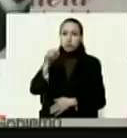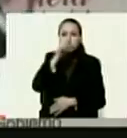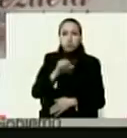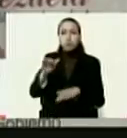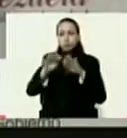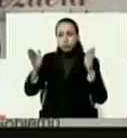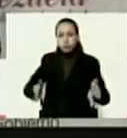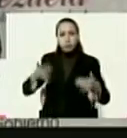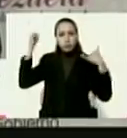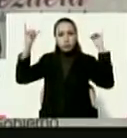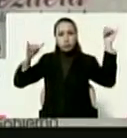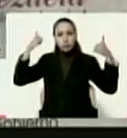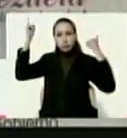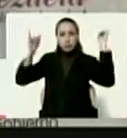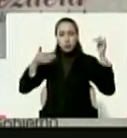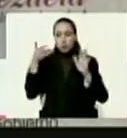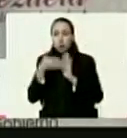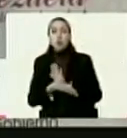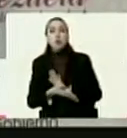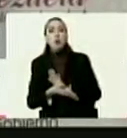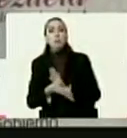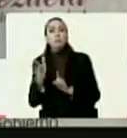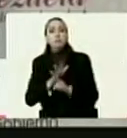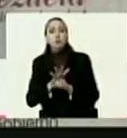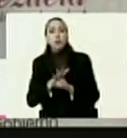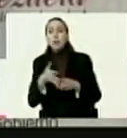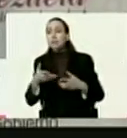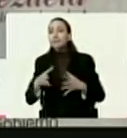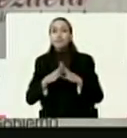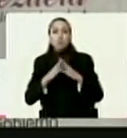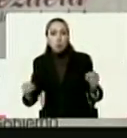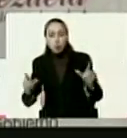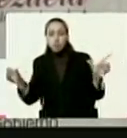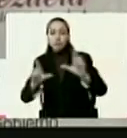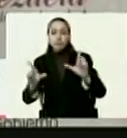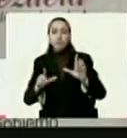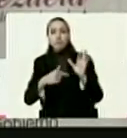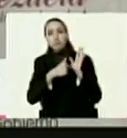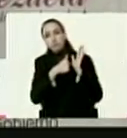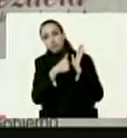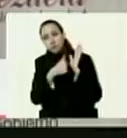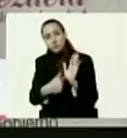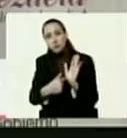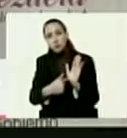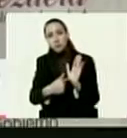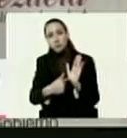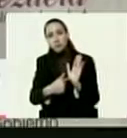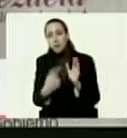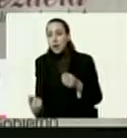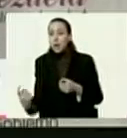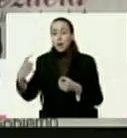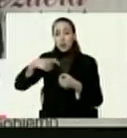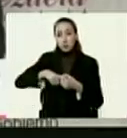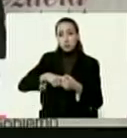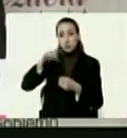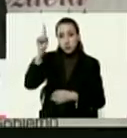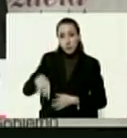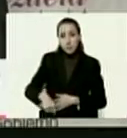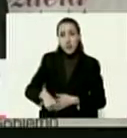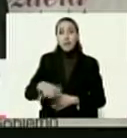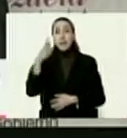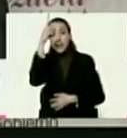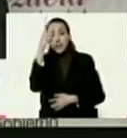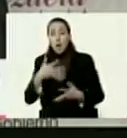una parafernalia acerca de la ayuda humanitaria, y luego todos los medios de comunicación, incluidos medios de comunicación